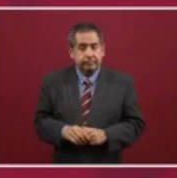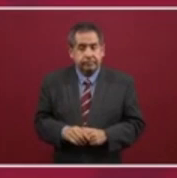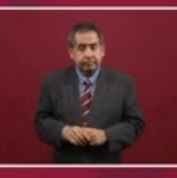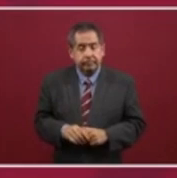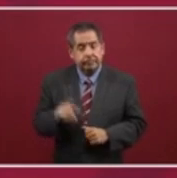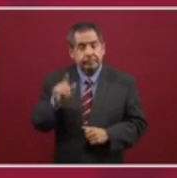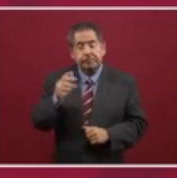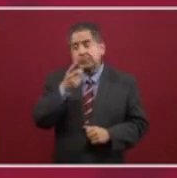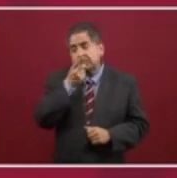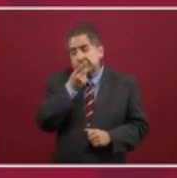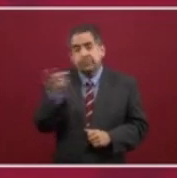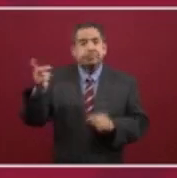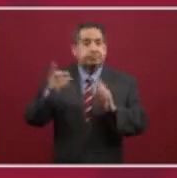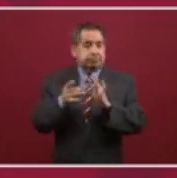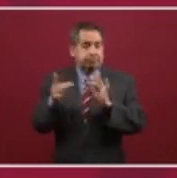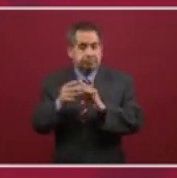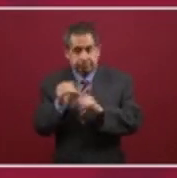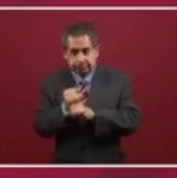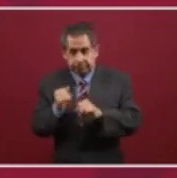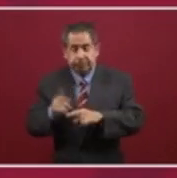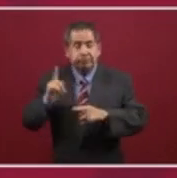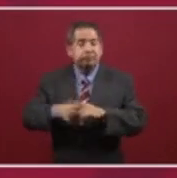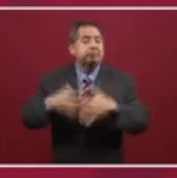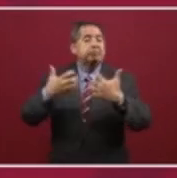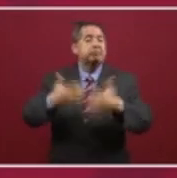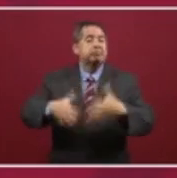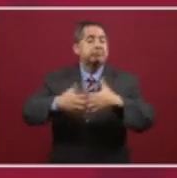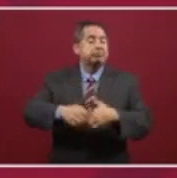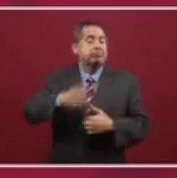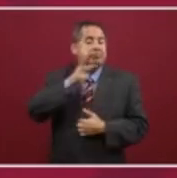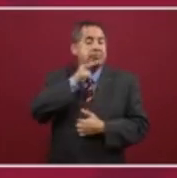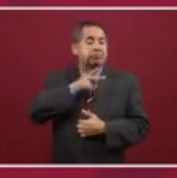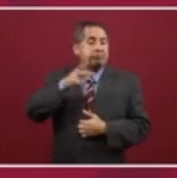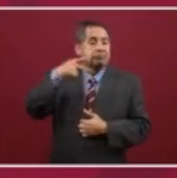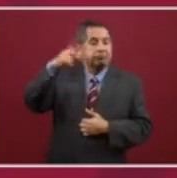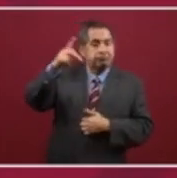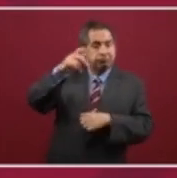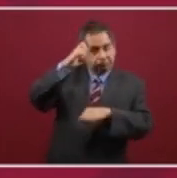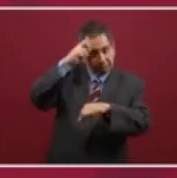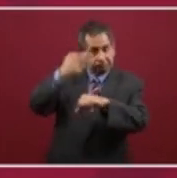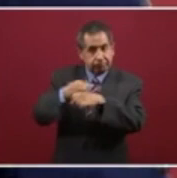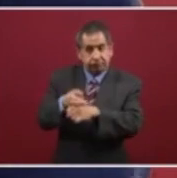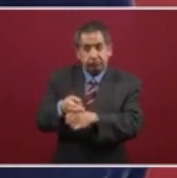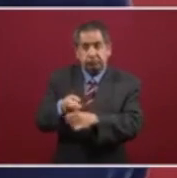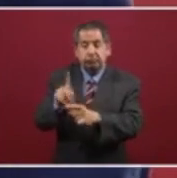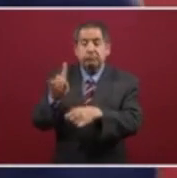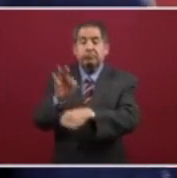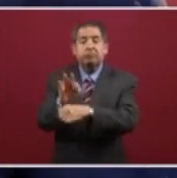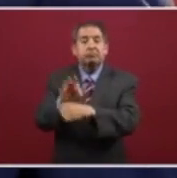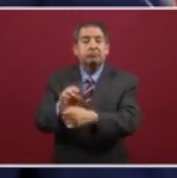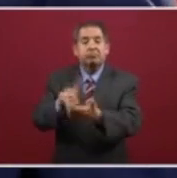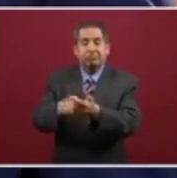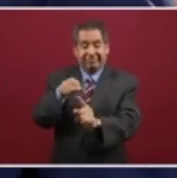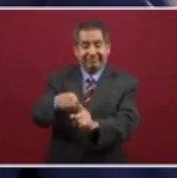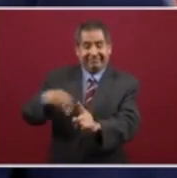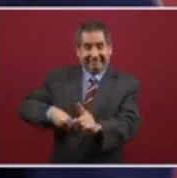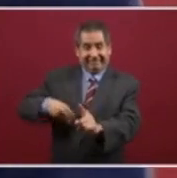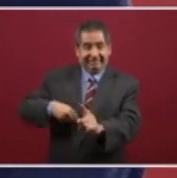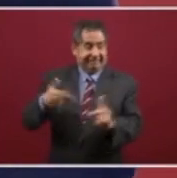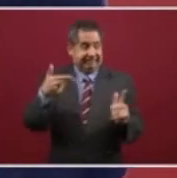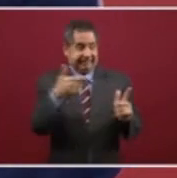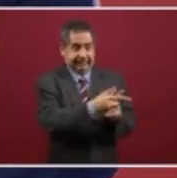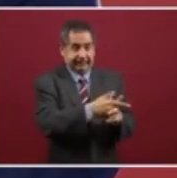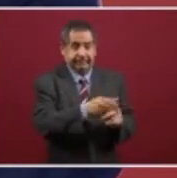se dice que las compañías lo protegen, lo sacan del país, a